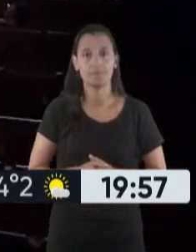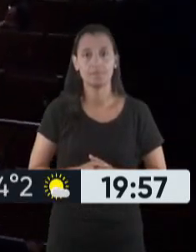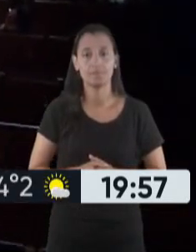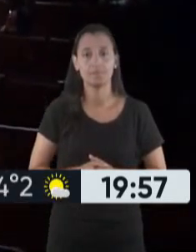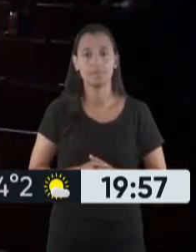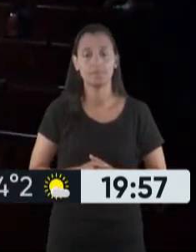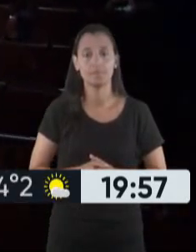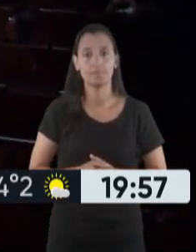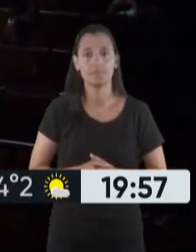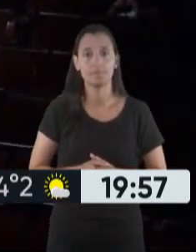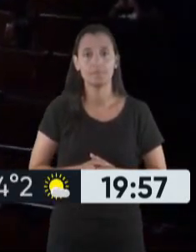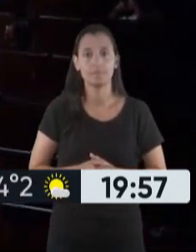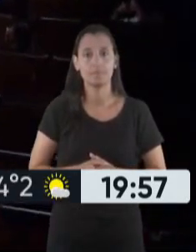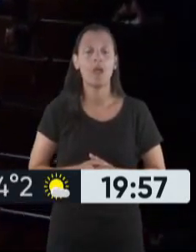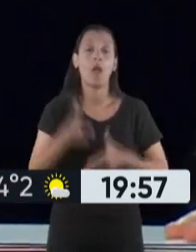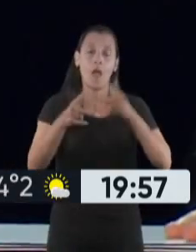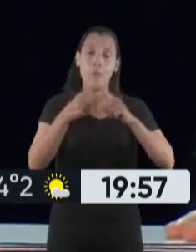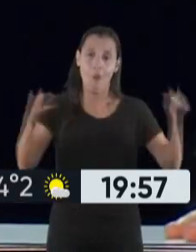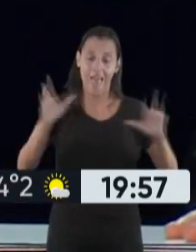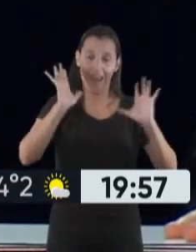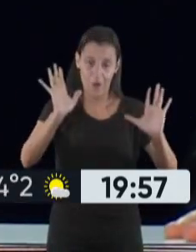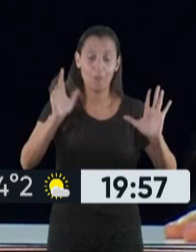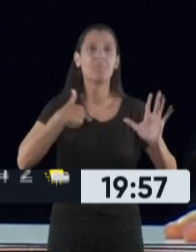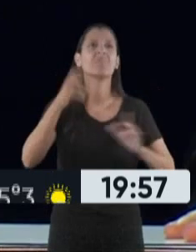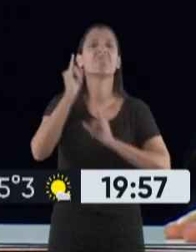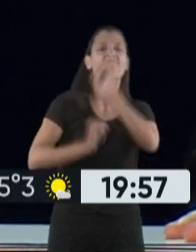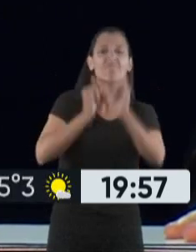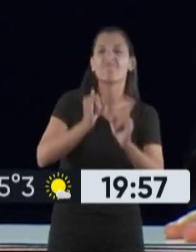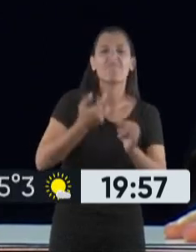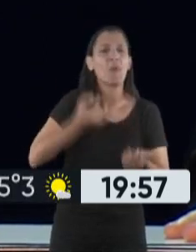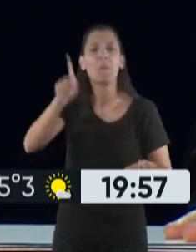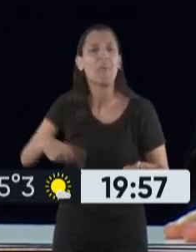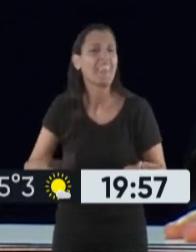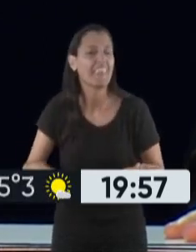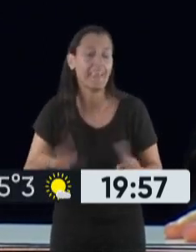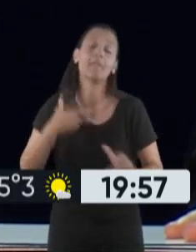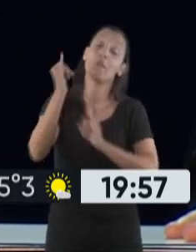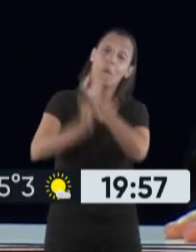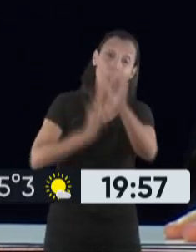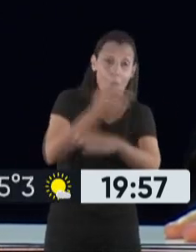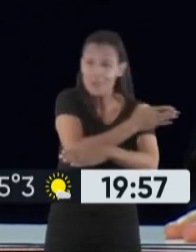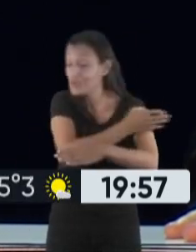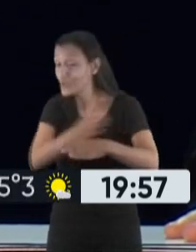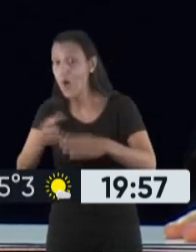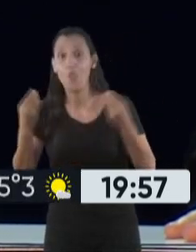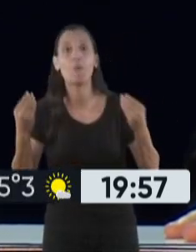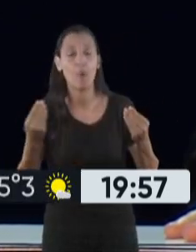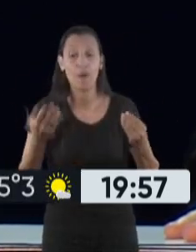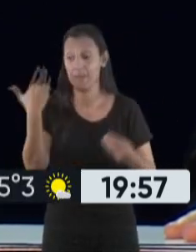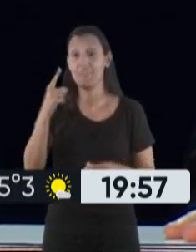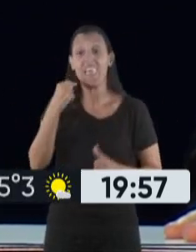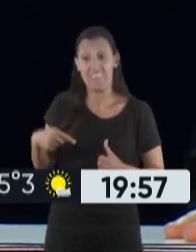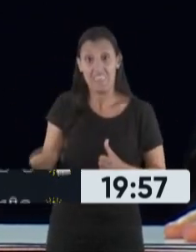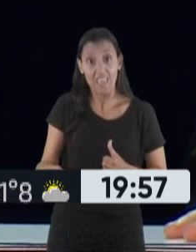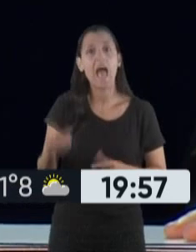Y ahora voy, la hice muy larga, pero ahora voy por qué contaba todo esto. Contaba todo esto porque en estos días hemos